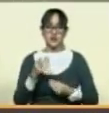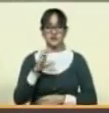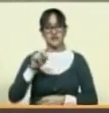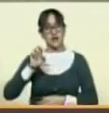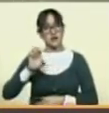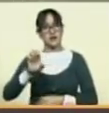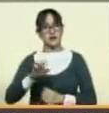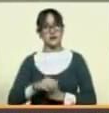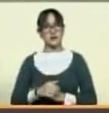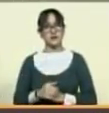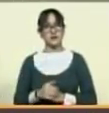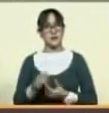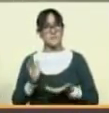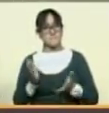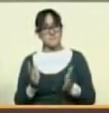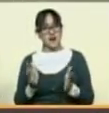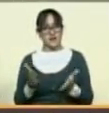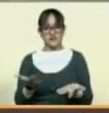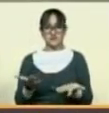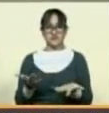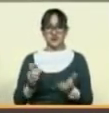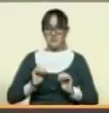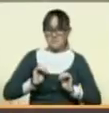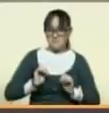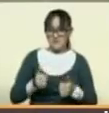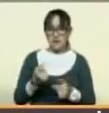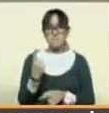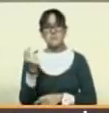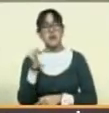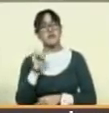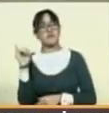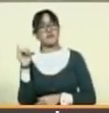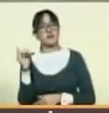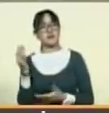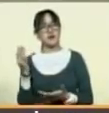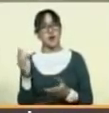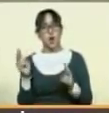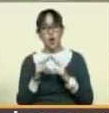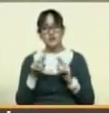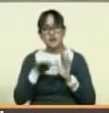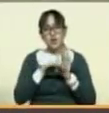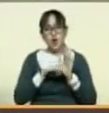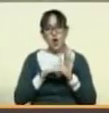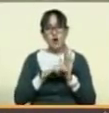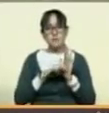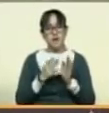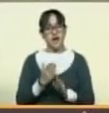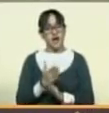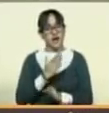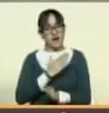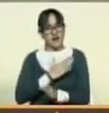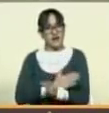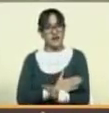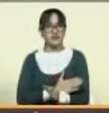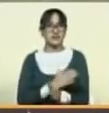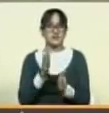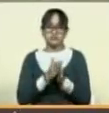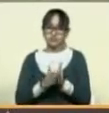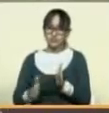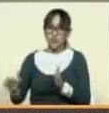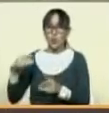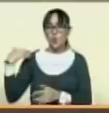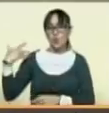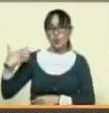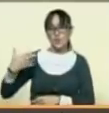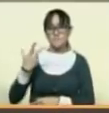Nacional Electoral. Pareciera como que estamos comenzando a hacer por primera vez a conocer unas normas que se han aplicado a lo largo de los